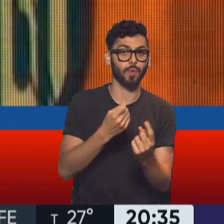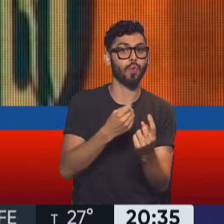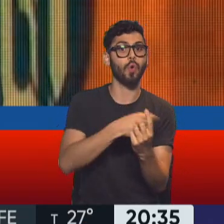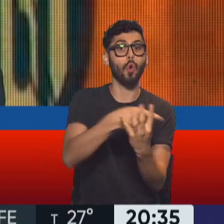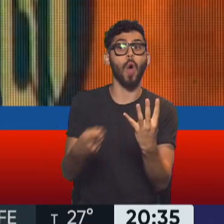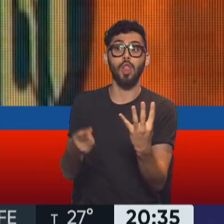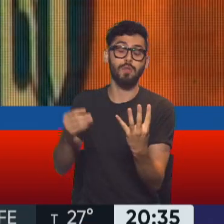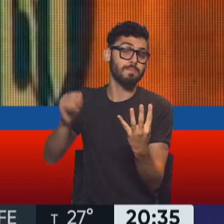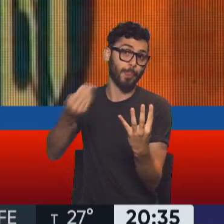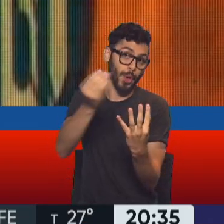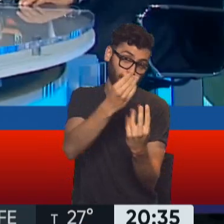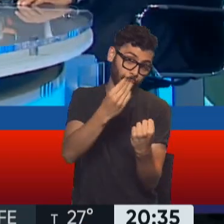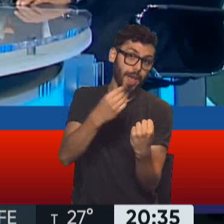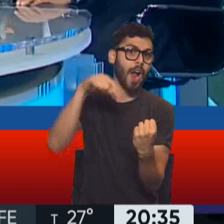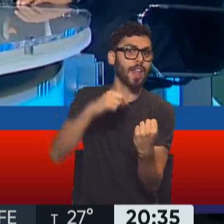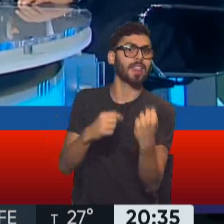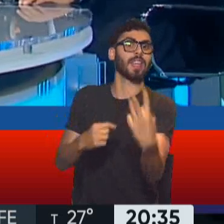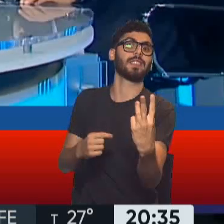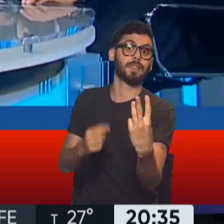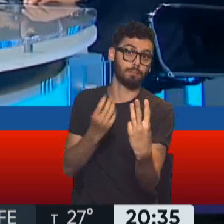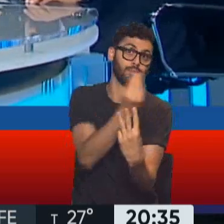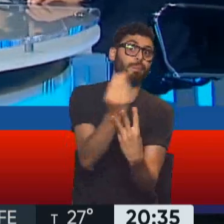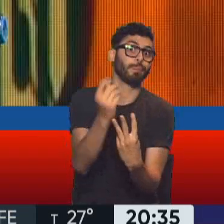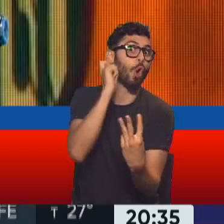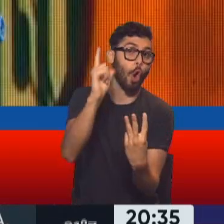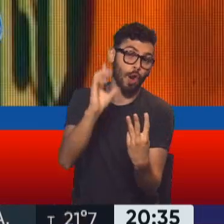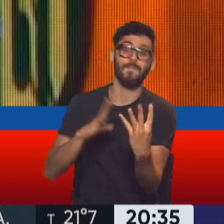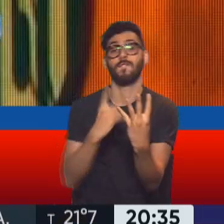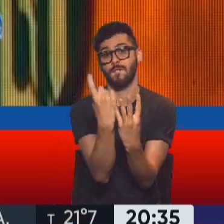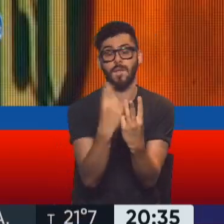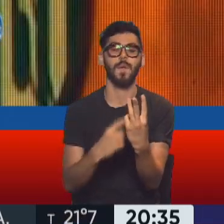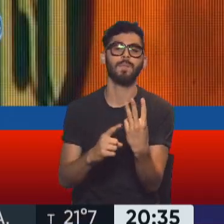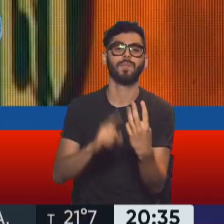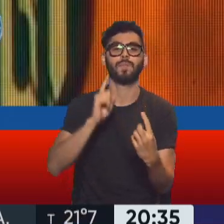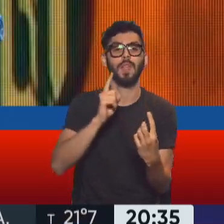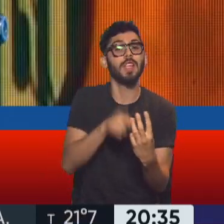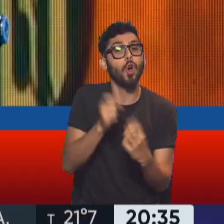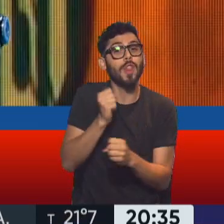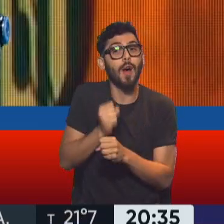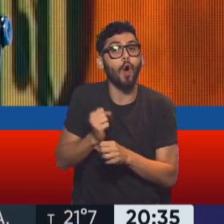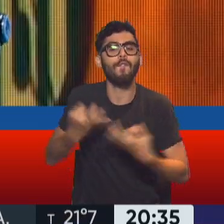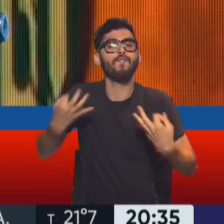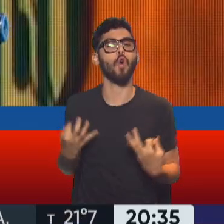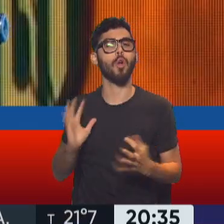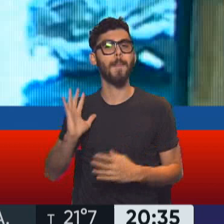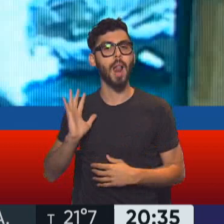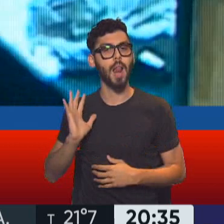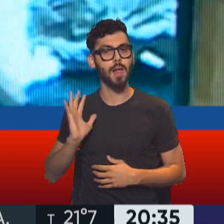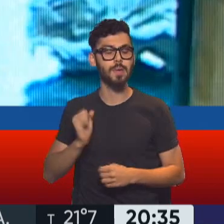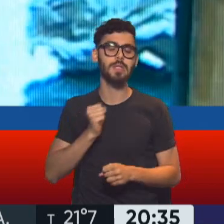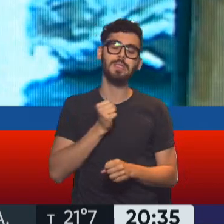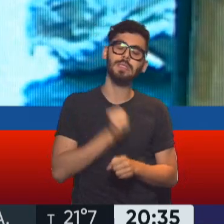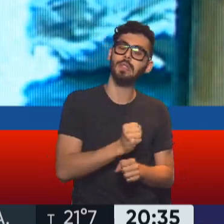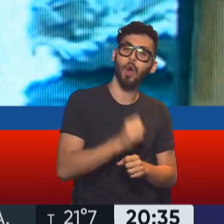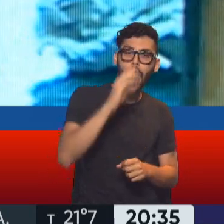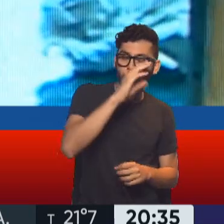que se perdieron durante la pandemia. Pero estamos hablando, repito, de trabajadores formales. En el campo de los trabajadores